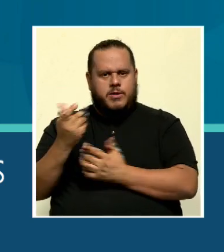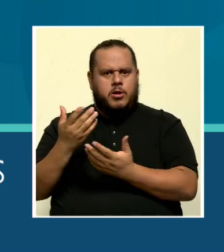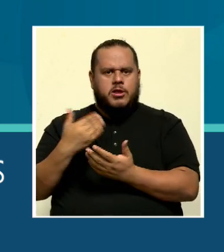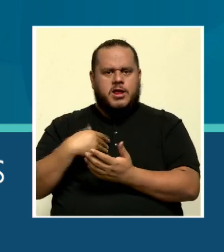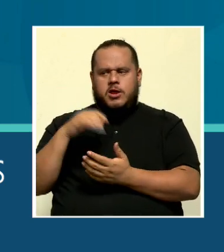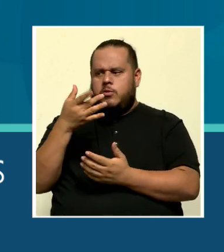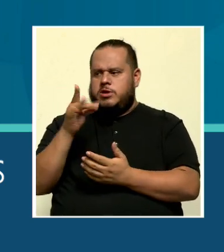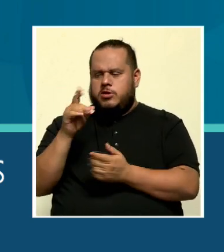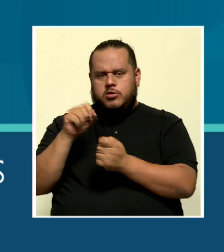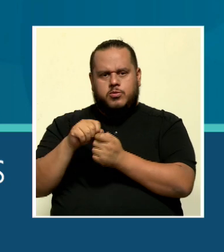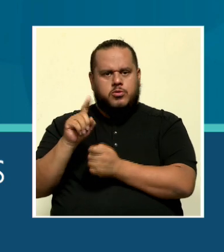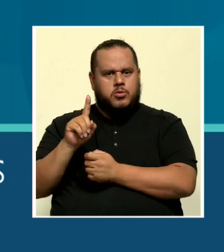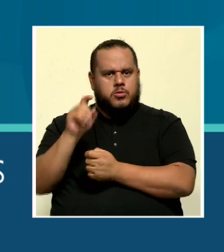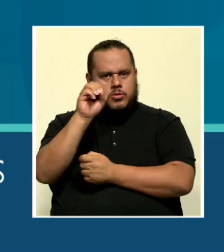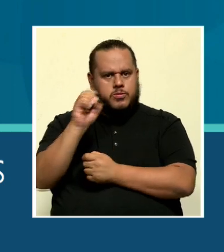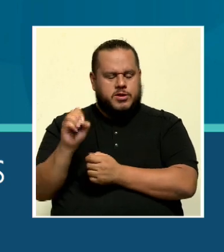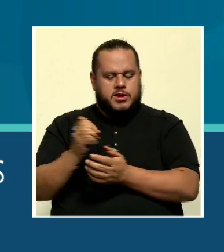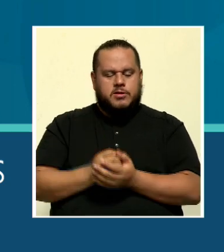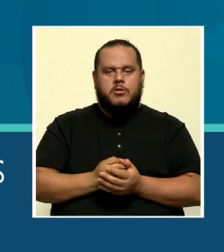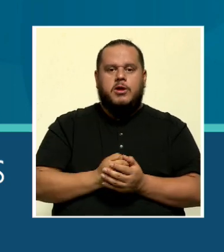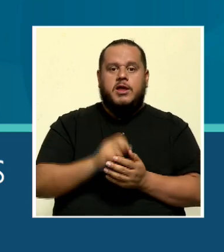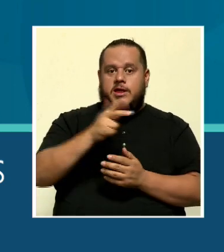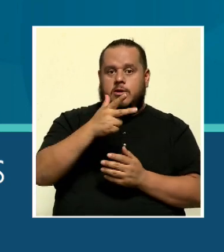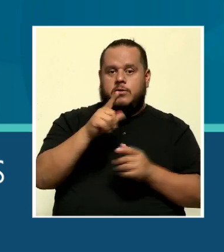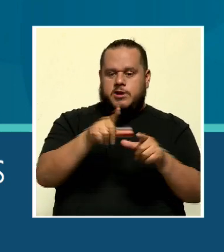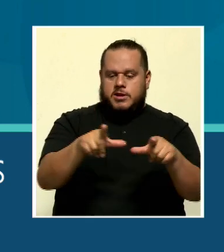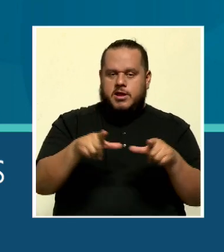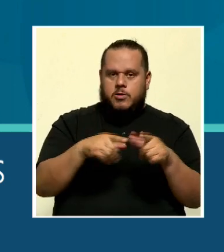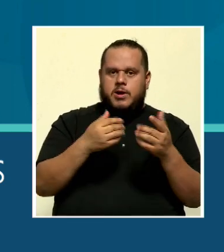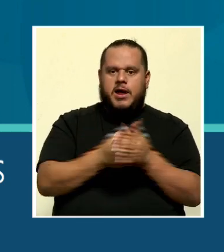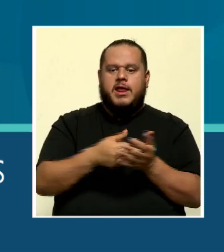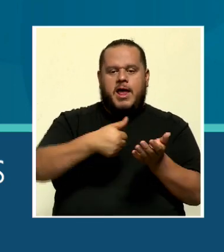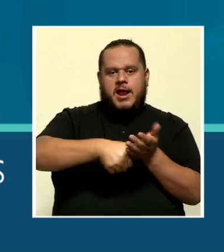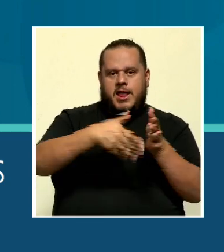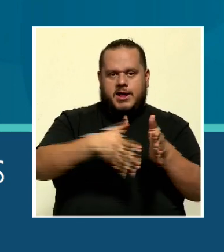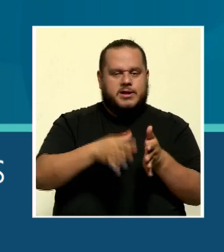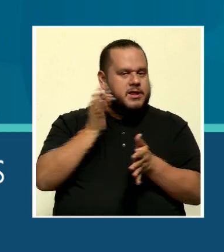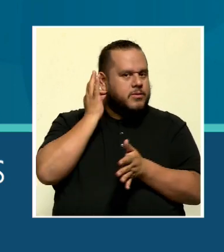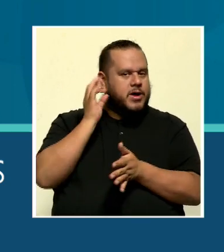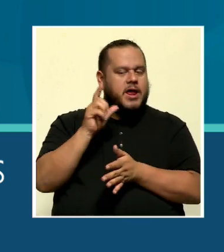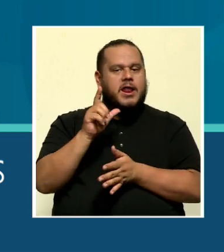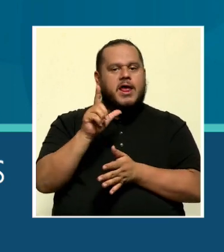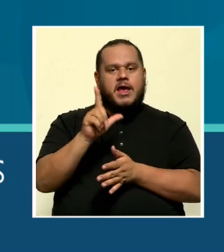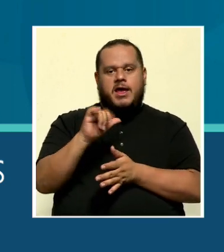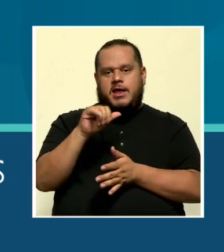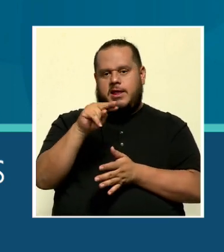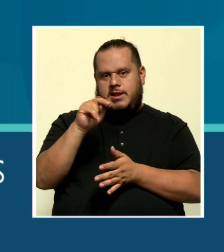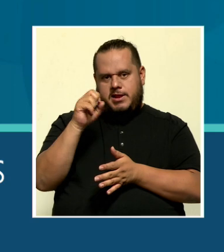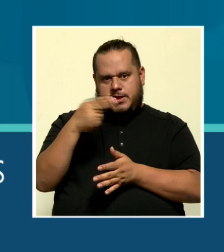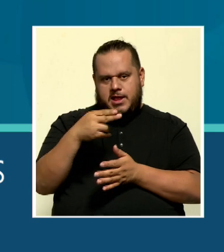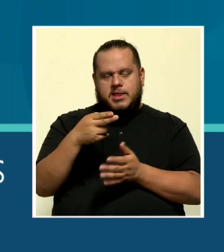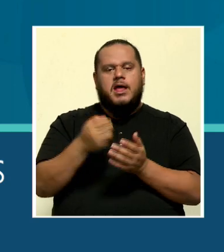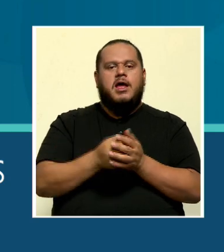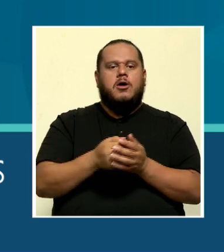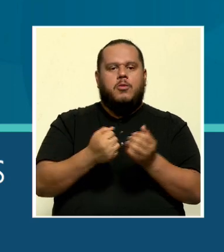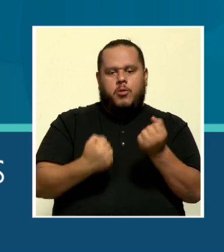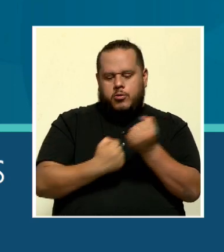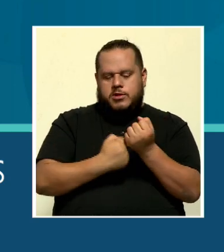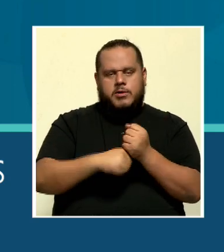un 18,1%, y en un tercer lugar se encuentra la candidata por el Partido de Unidad Social Cristiana con un respaldo